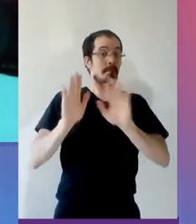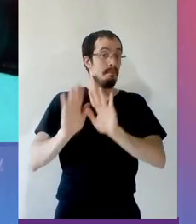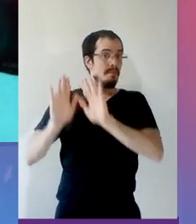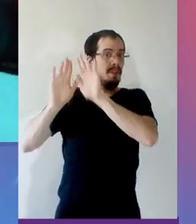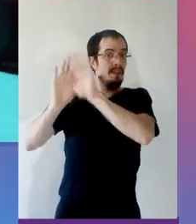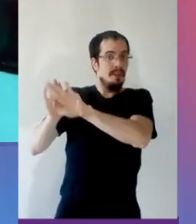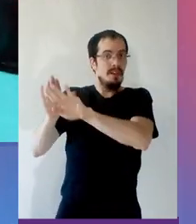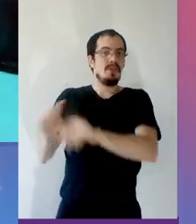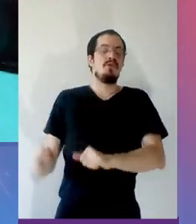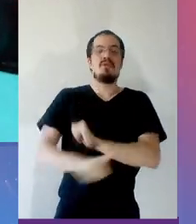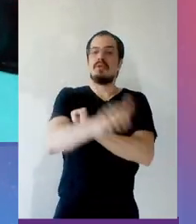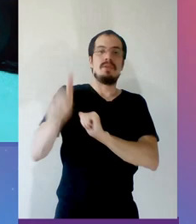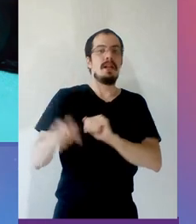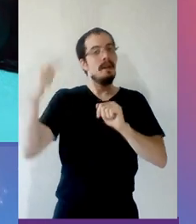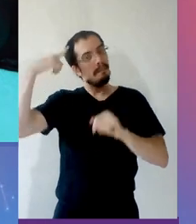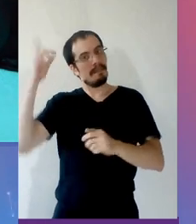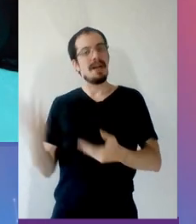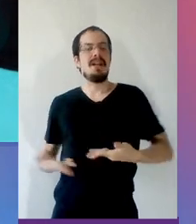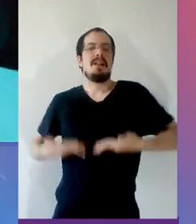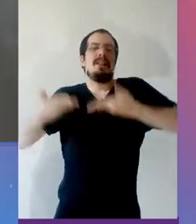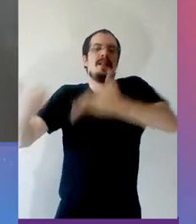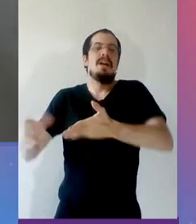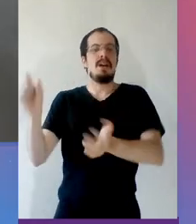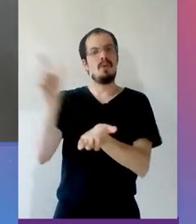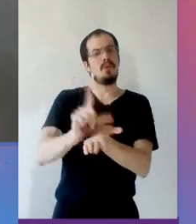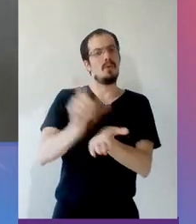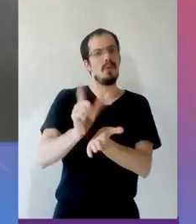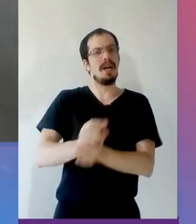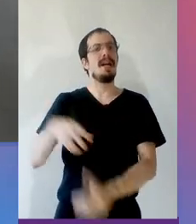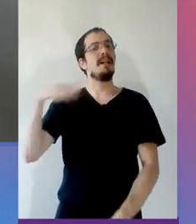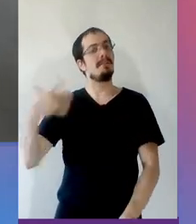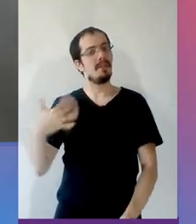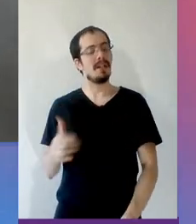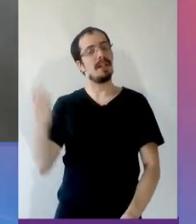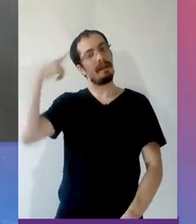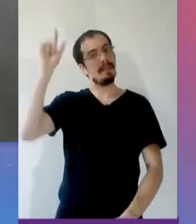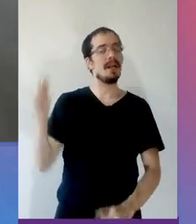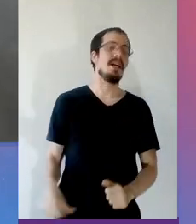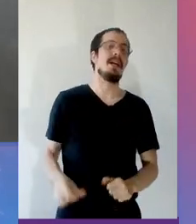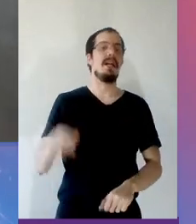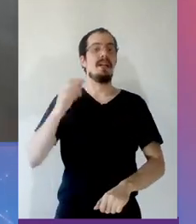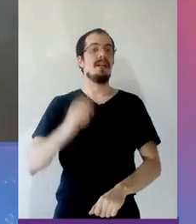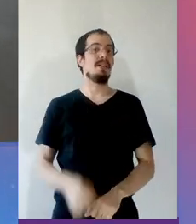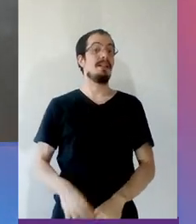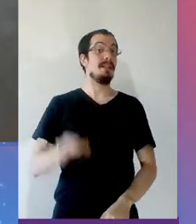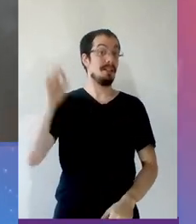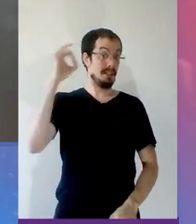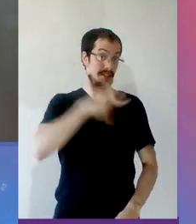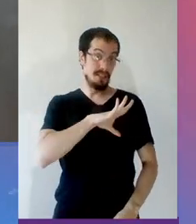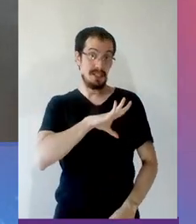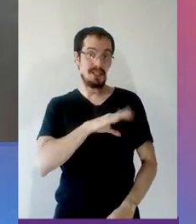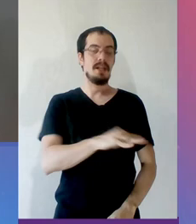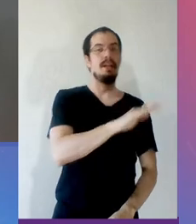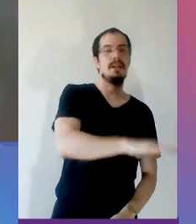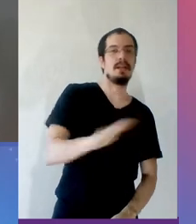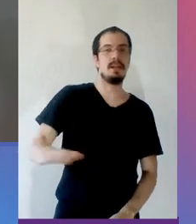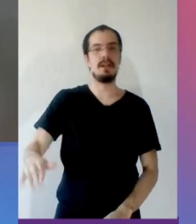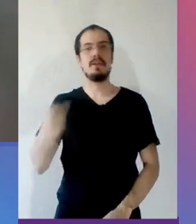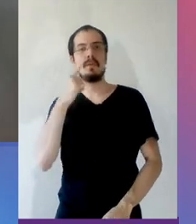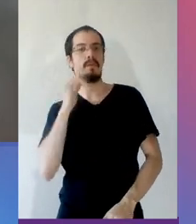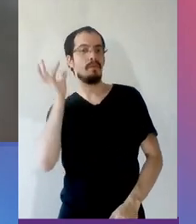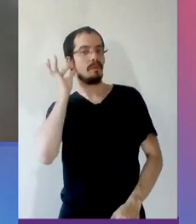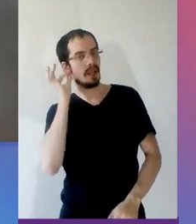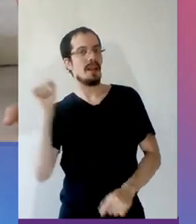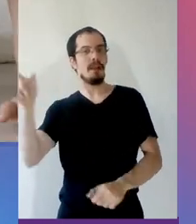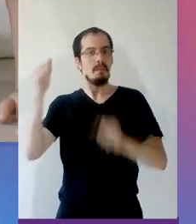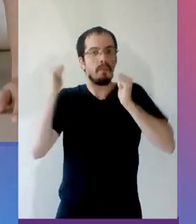las condiciones necesarias para que todos los niños y las niñas de Chile tengan la posibilidad de alcanzar su óptimo